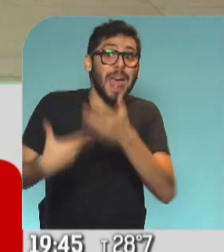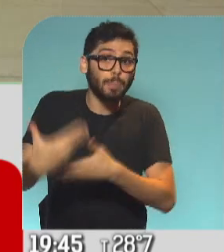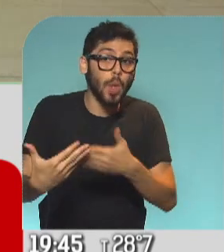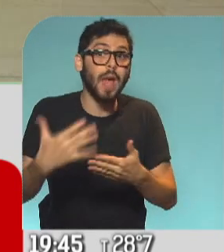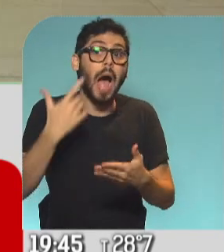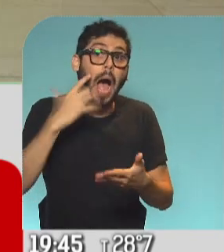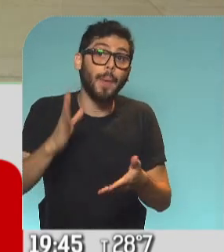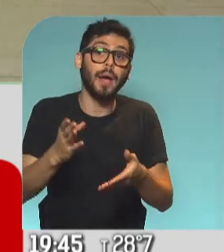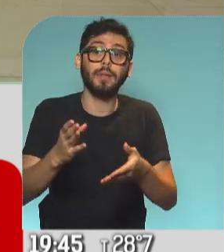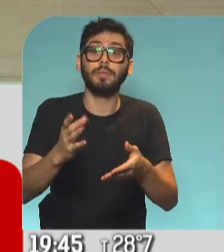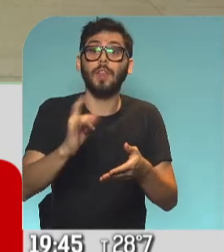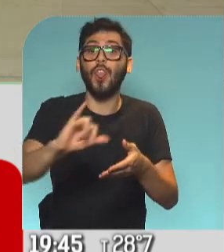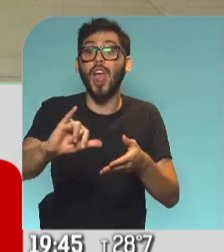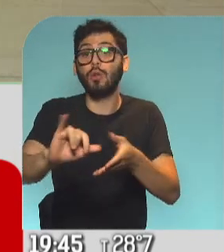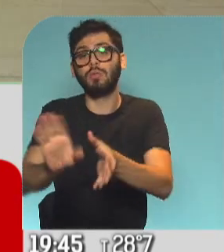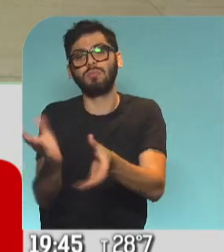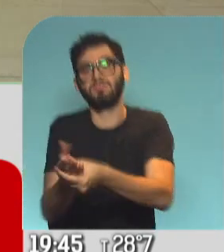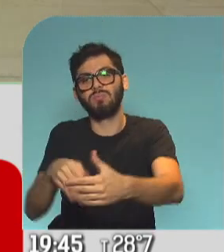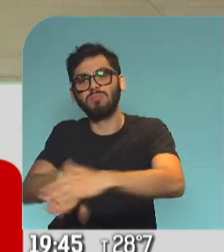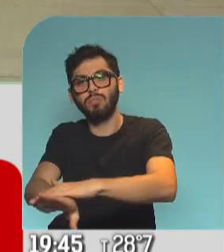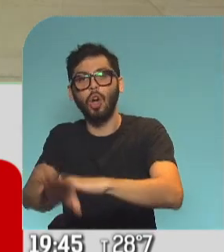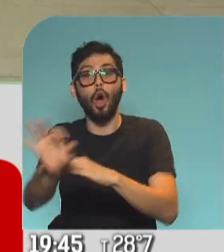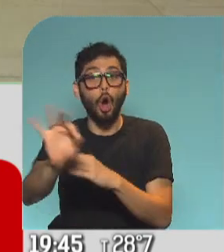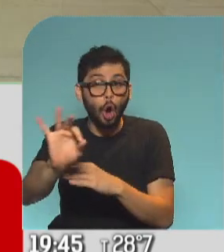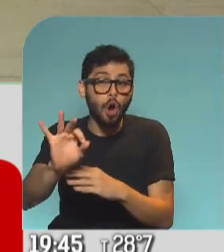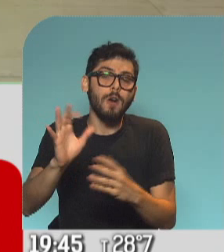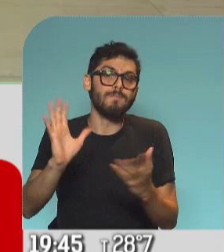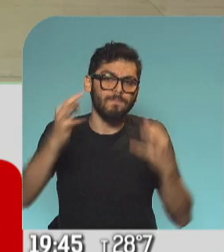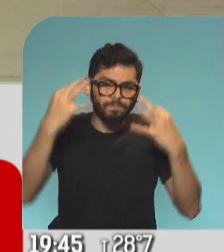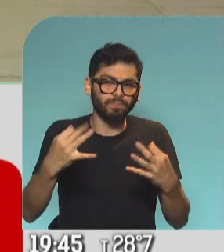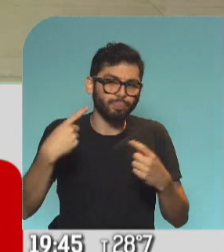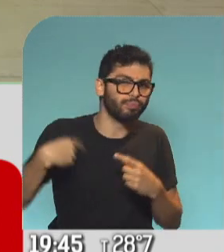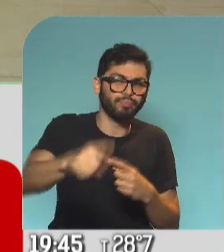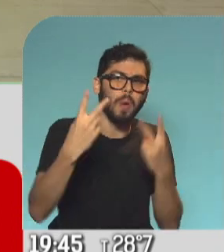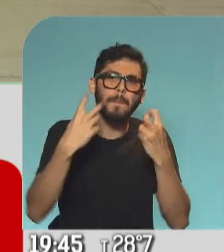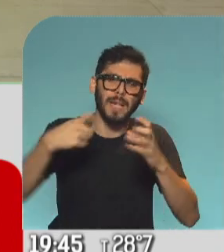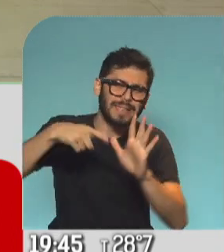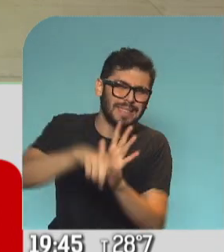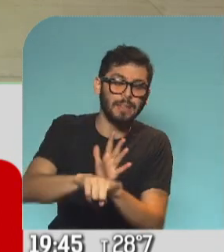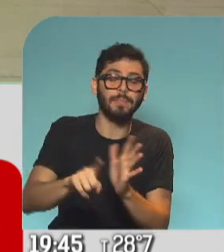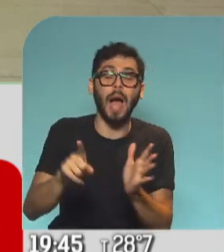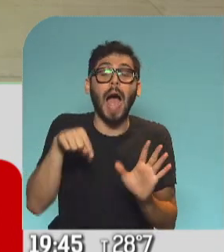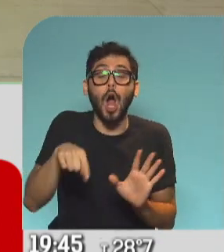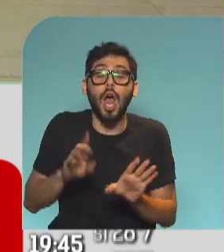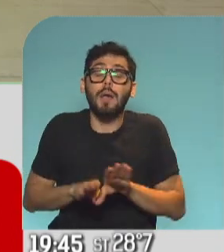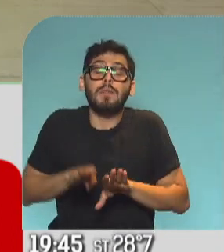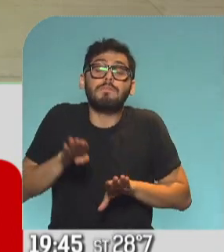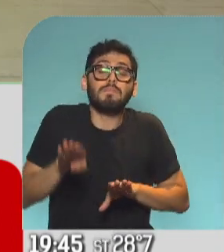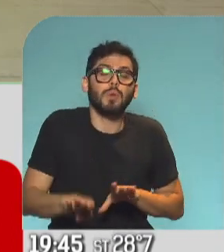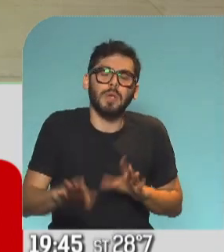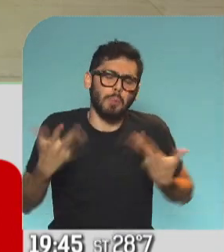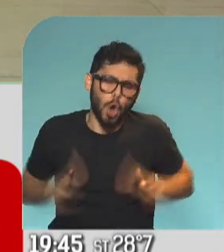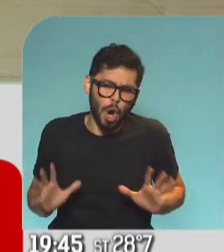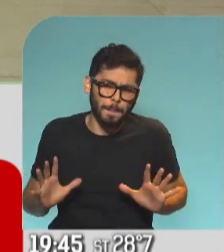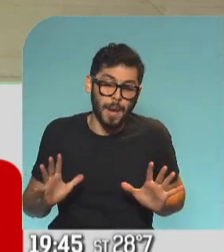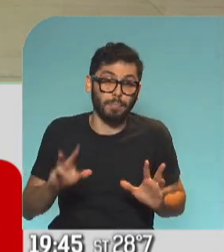archivo. Es un primer paso que es casi te diría de rutina cuando hay denuncias de esta envergadura que además comprometen a temas de tanto